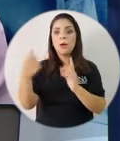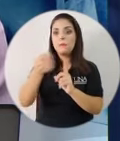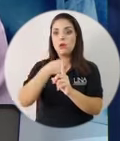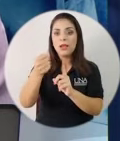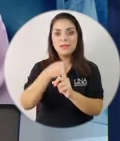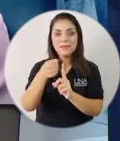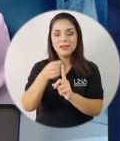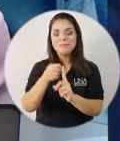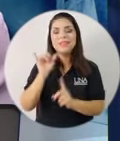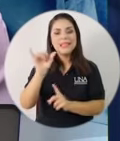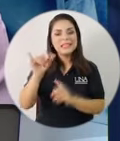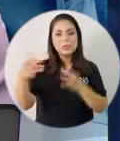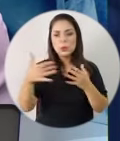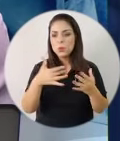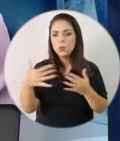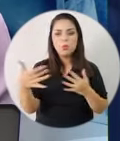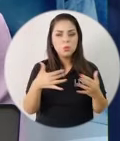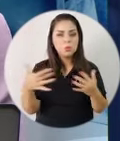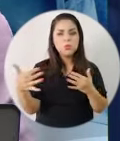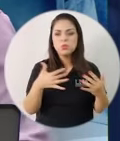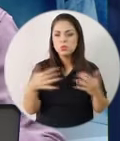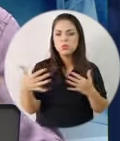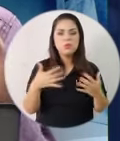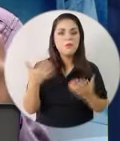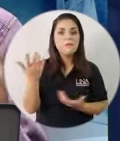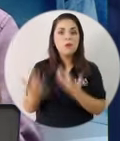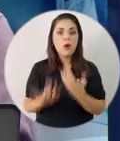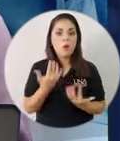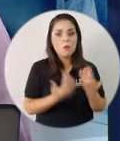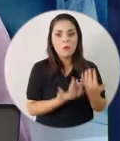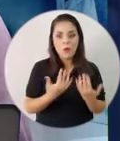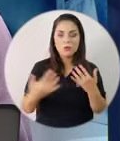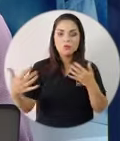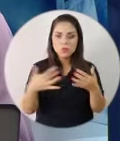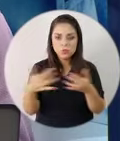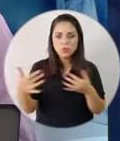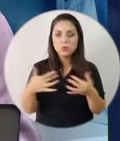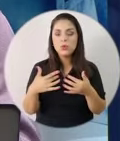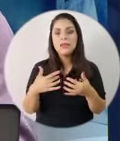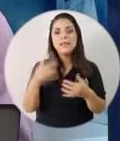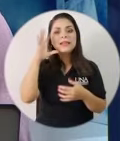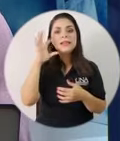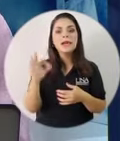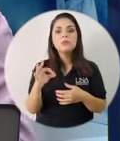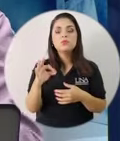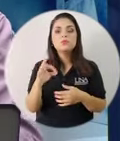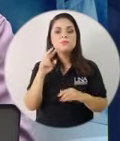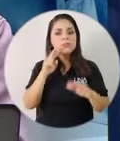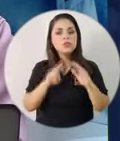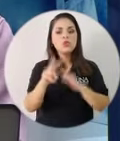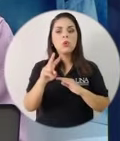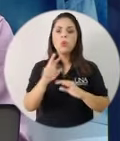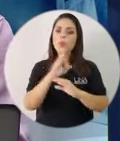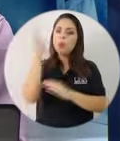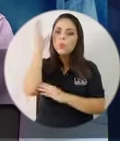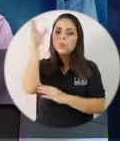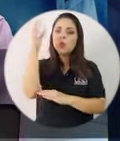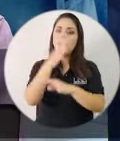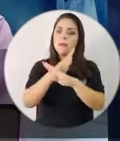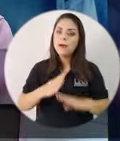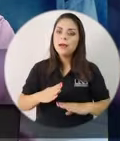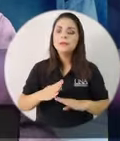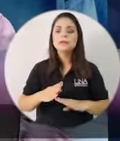todas las formas de violencia generalmente ha sido una lucha de combatir fuego con más fuego. Y lo que creemos es que una visión como la de